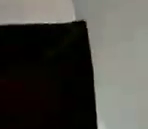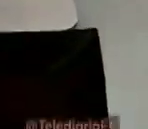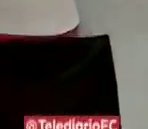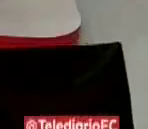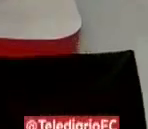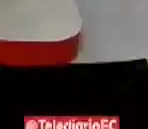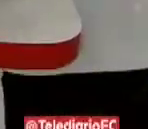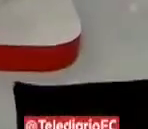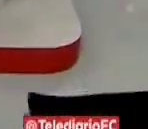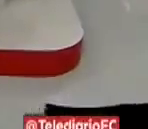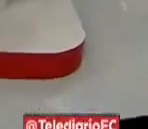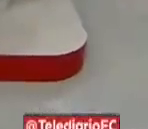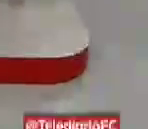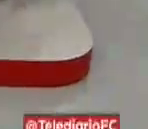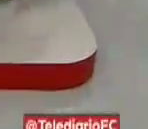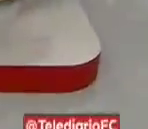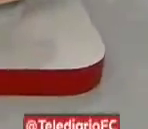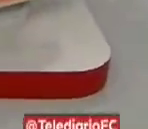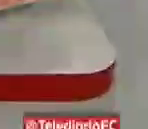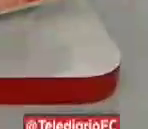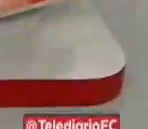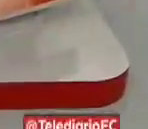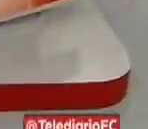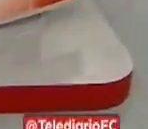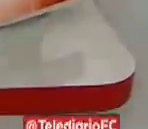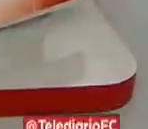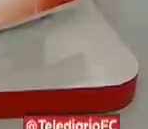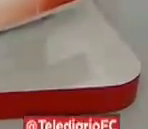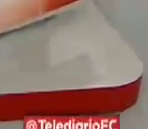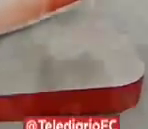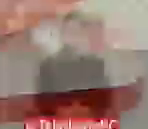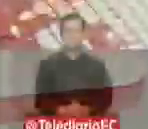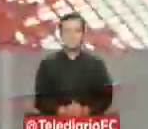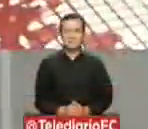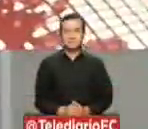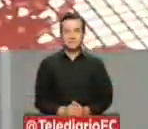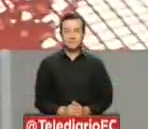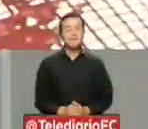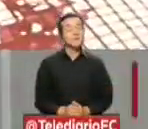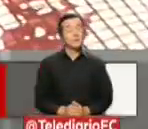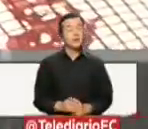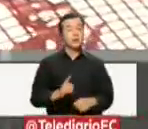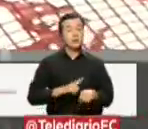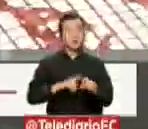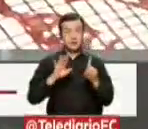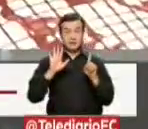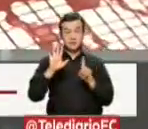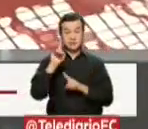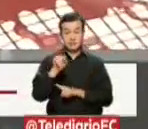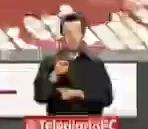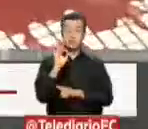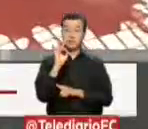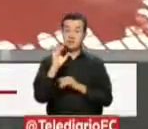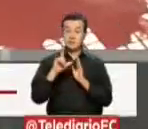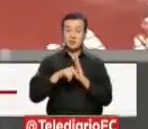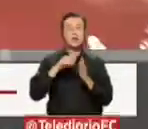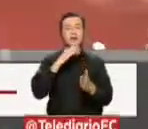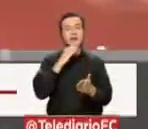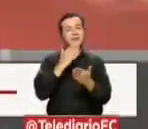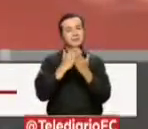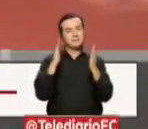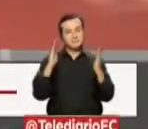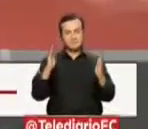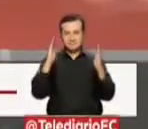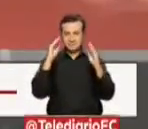La mañana. 10:19. Gracias por seguir